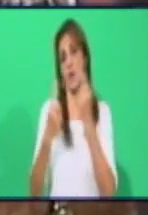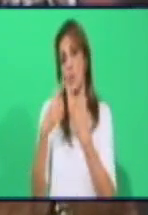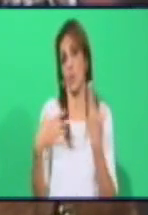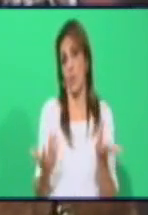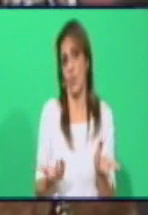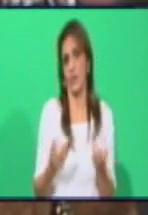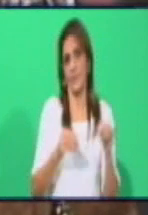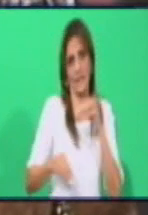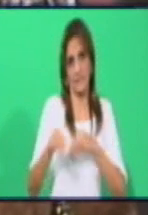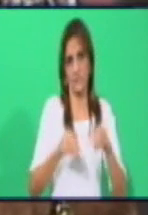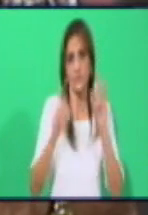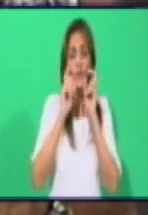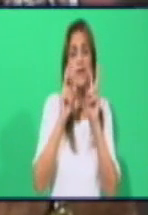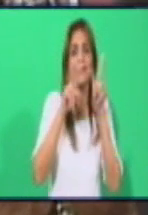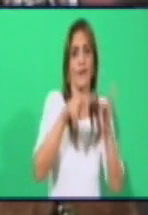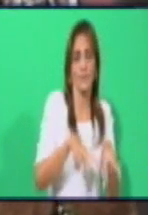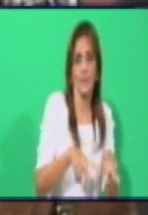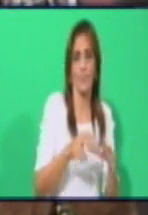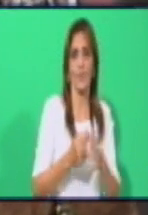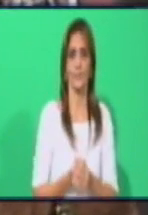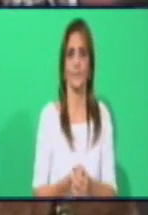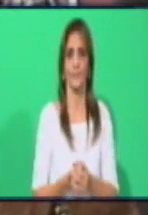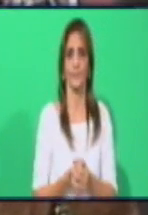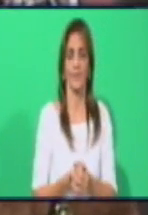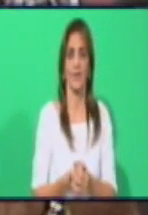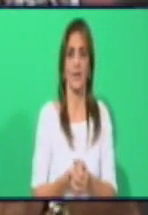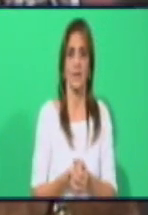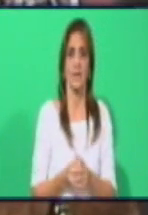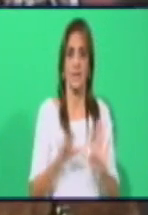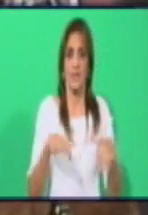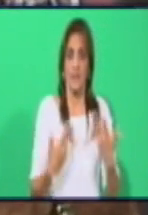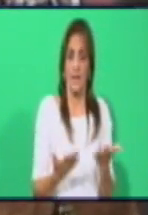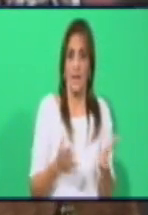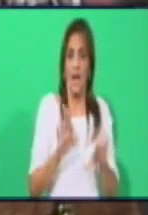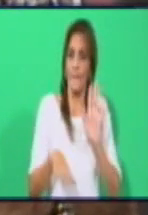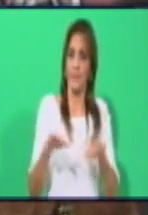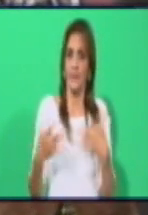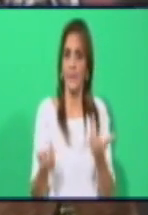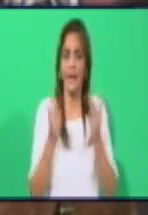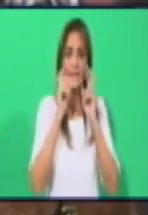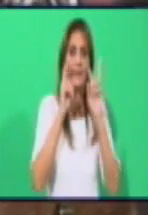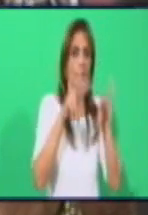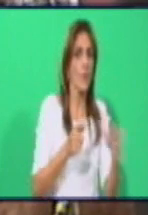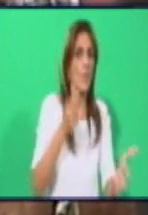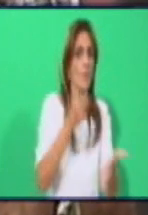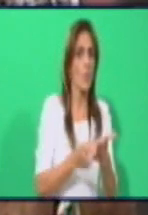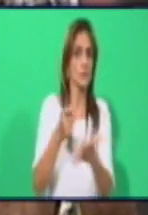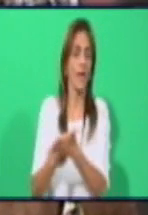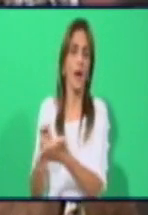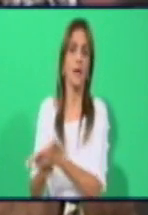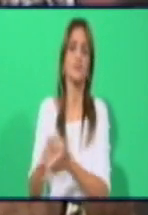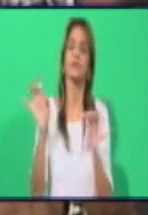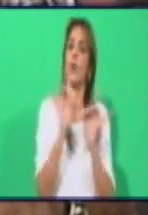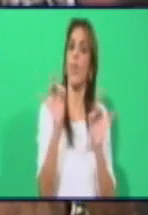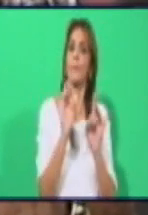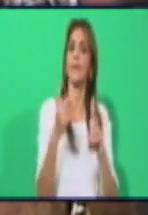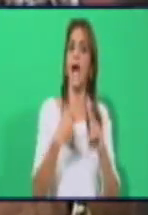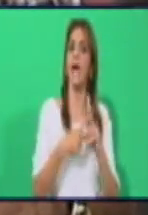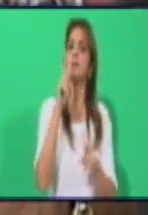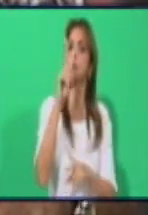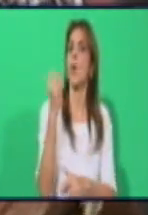que independientemente que han subido la cuantía de la multa, todavía se manifiestan violaciones que tienen que ver con el respeto al